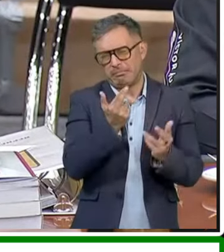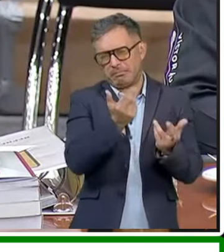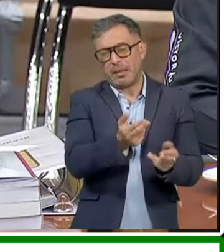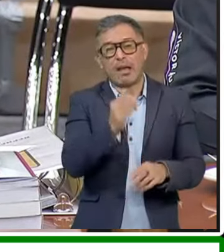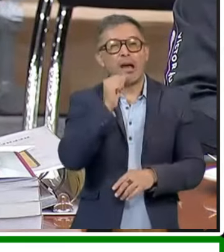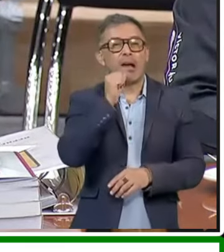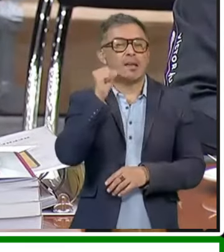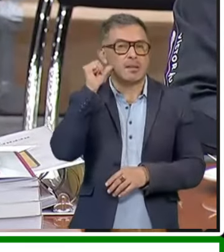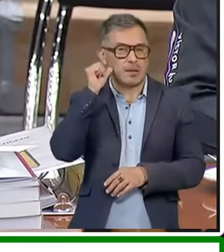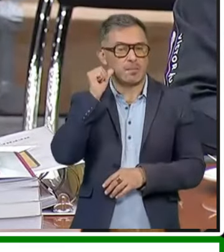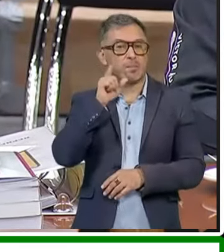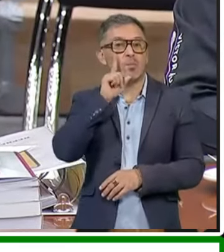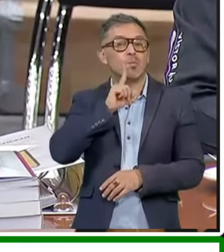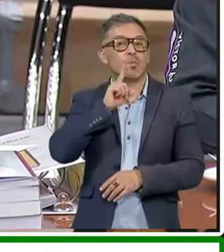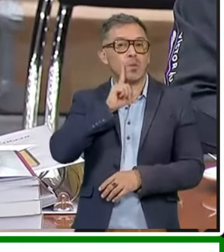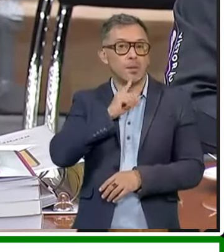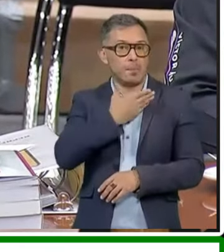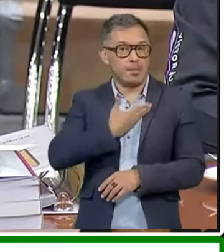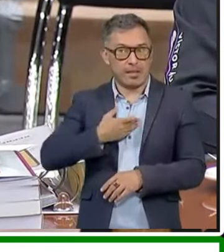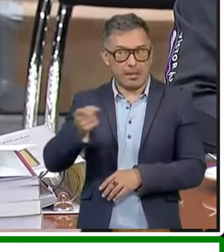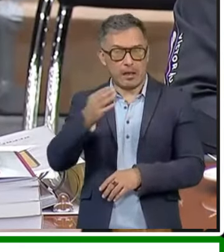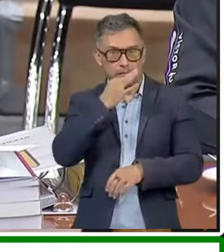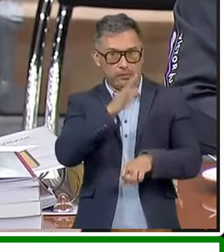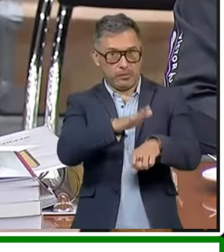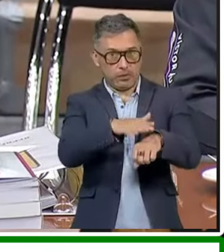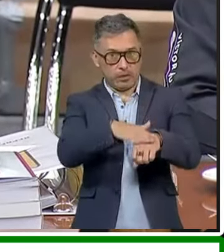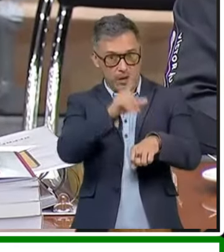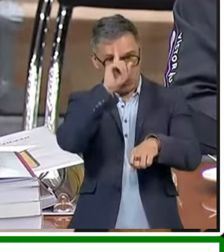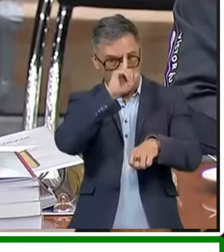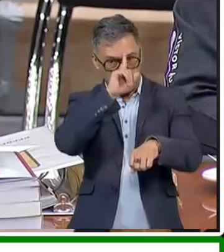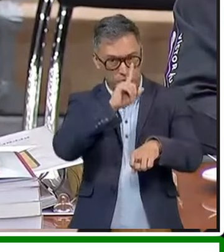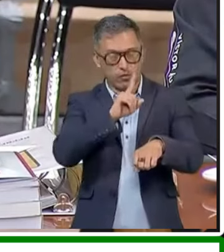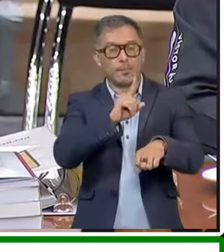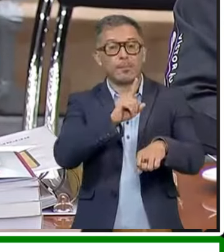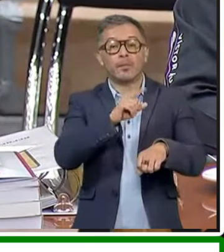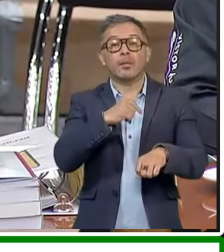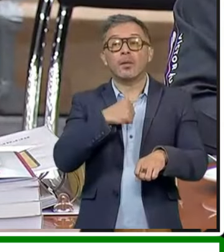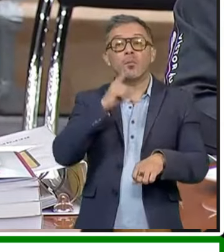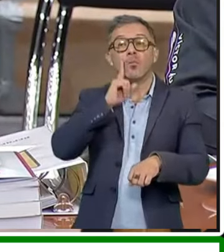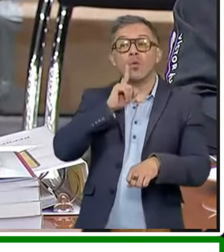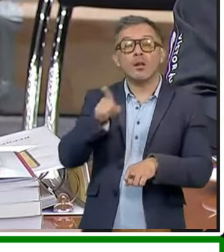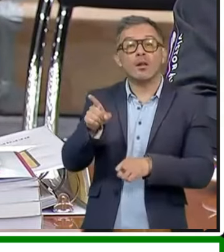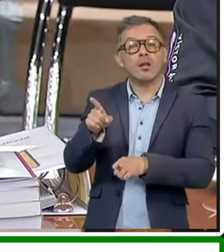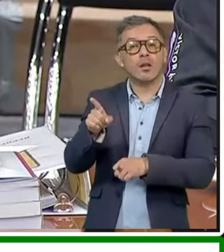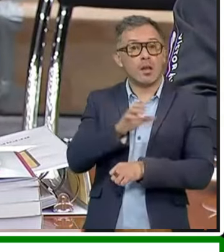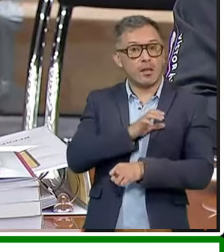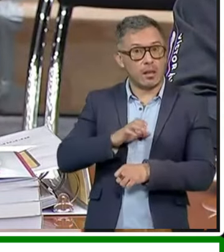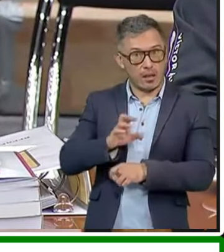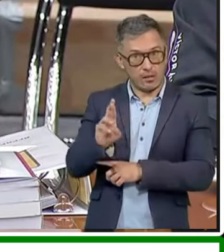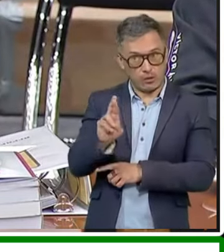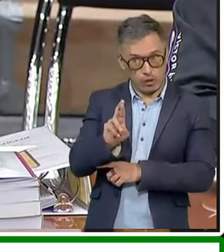presidenta hizo una recomendación, nuestra candidata retiró